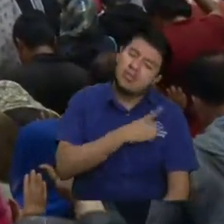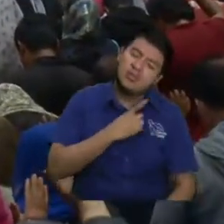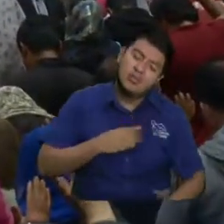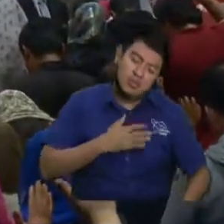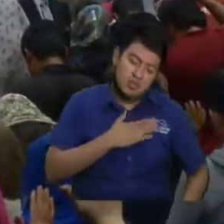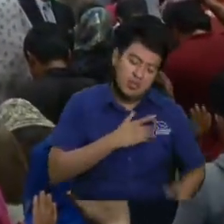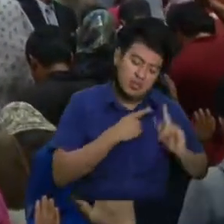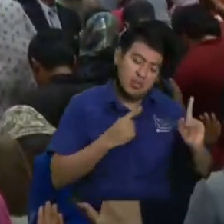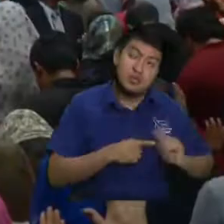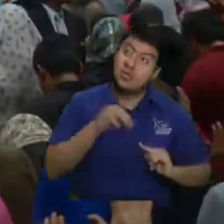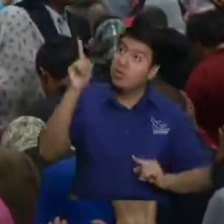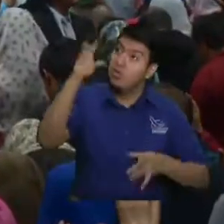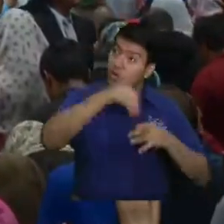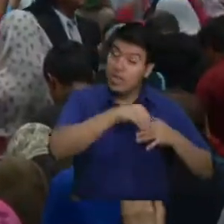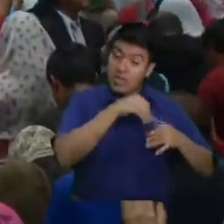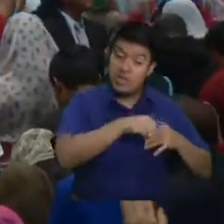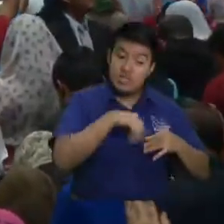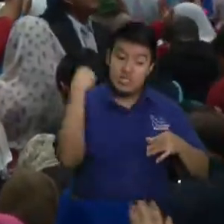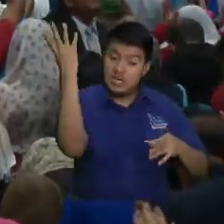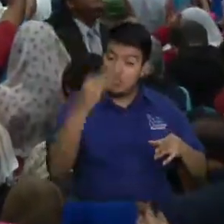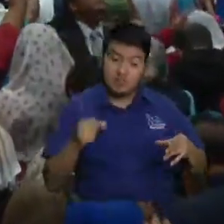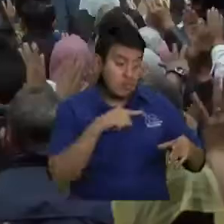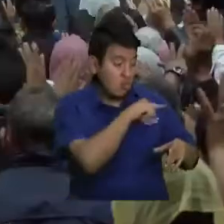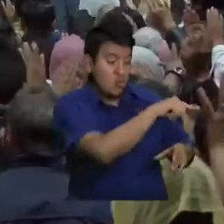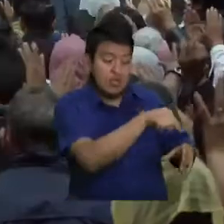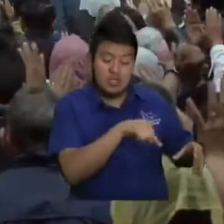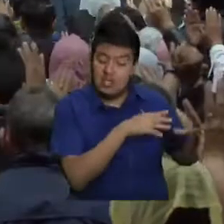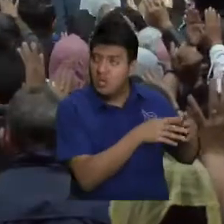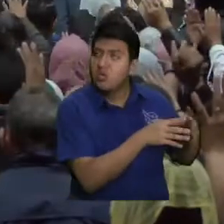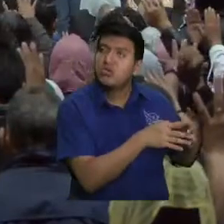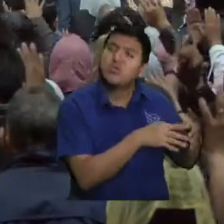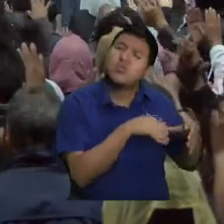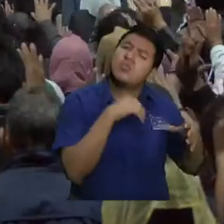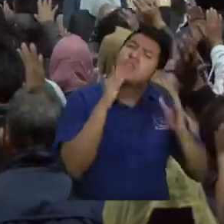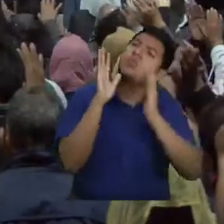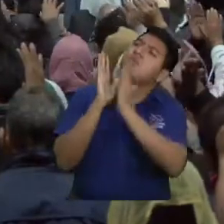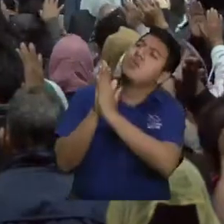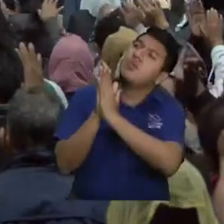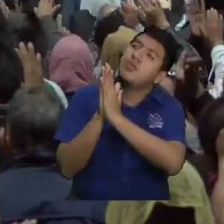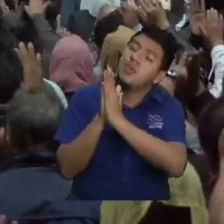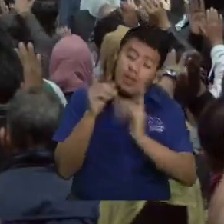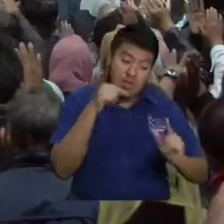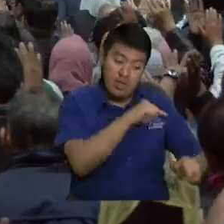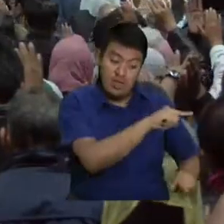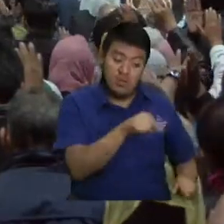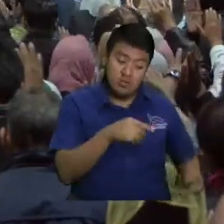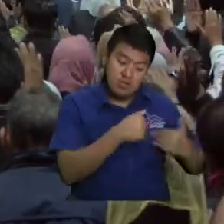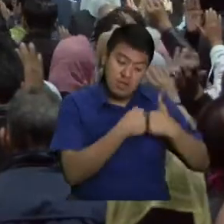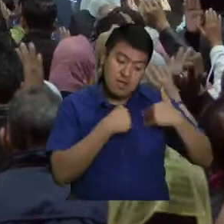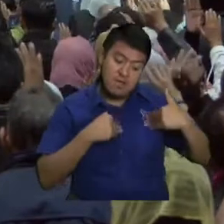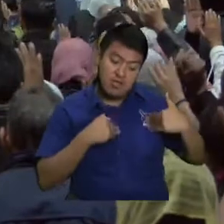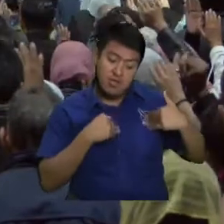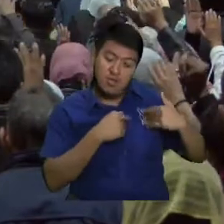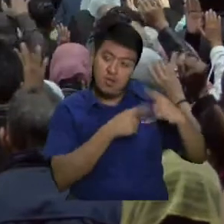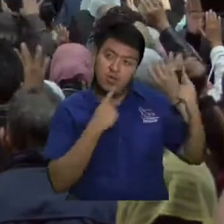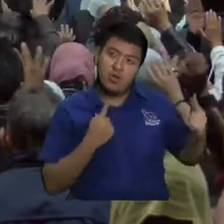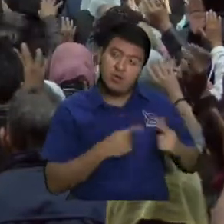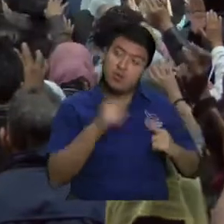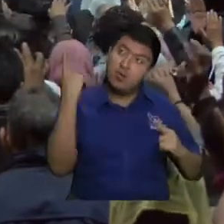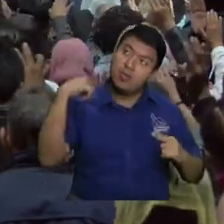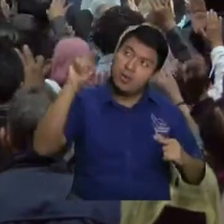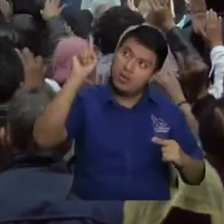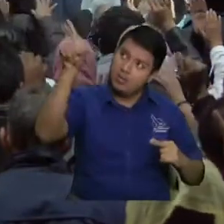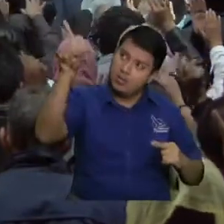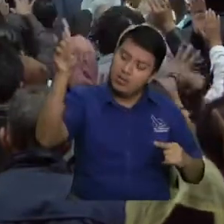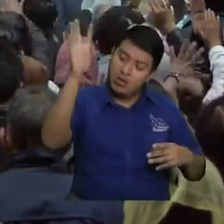que tú entres en el espíritu de ellos. Ellos han abierto su espíritu, su corazón para ti.